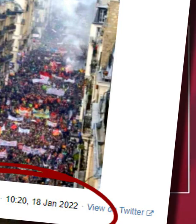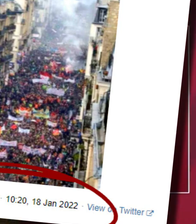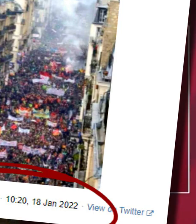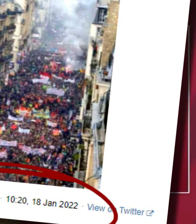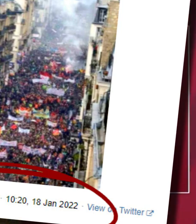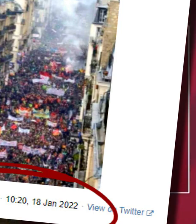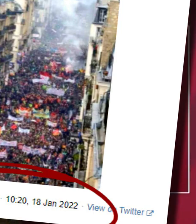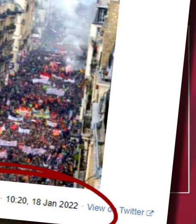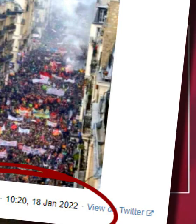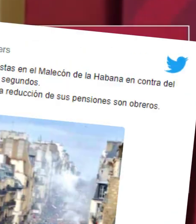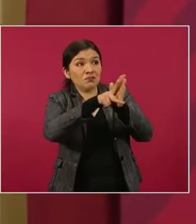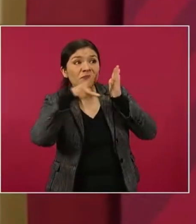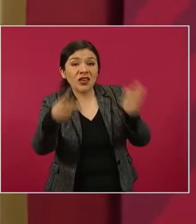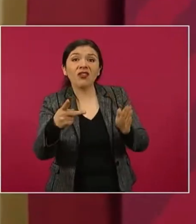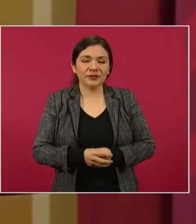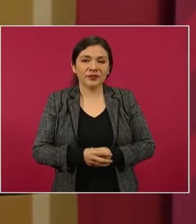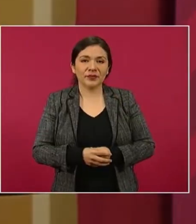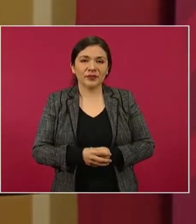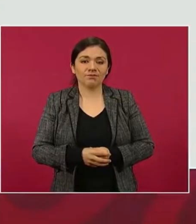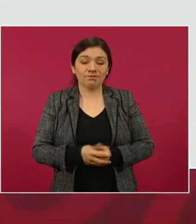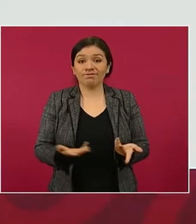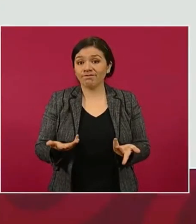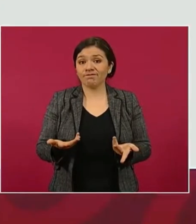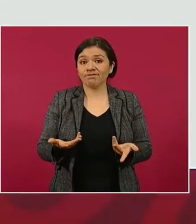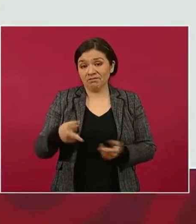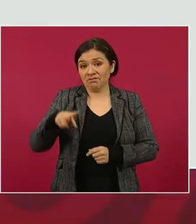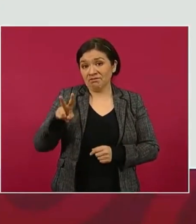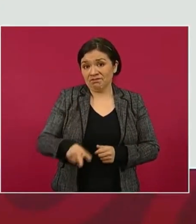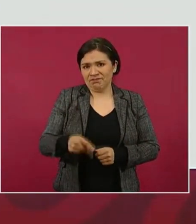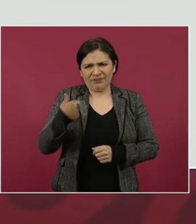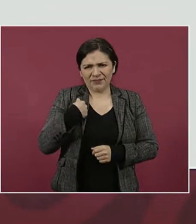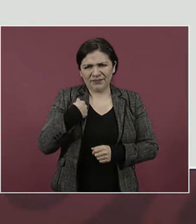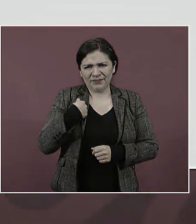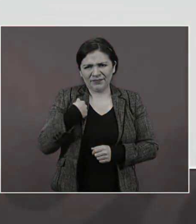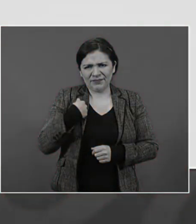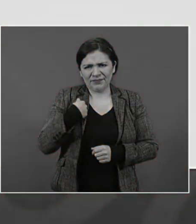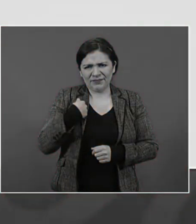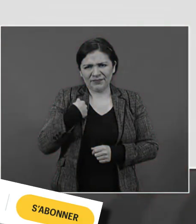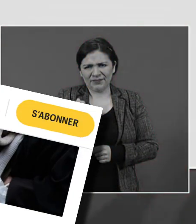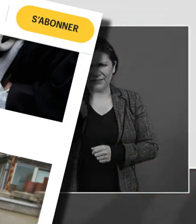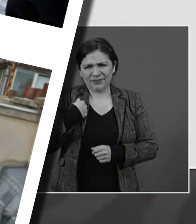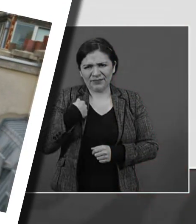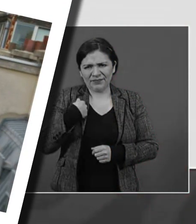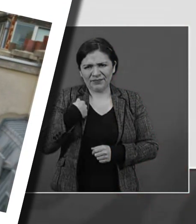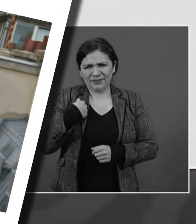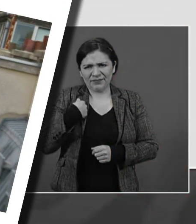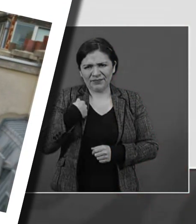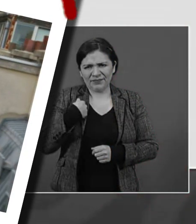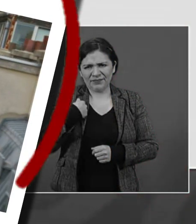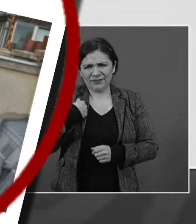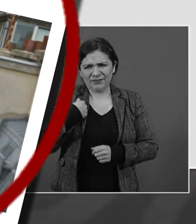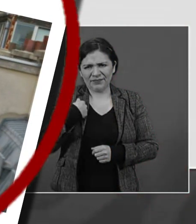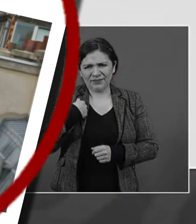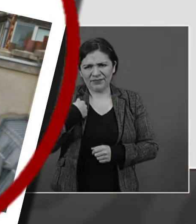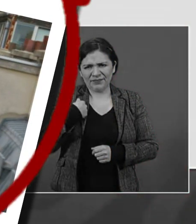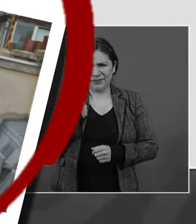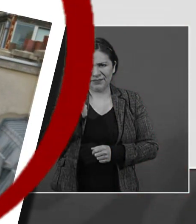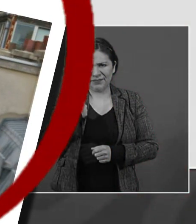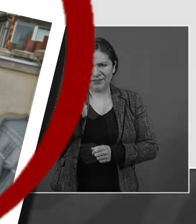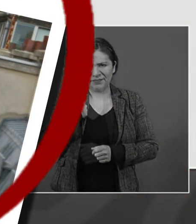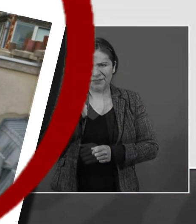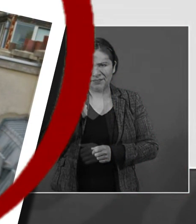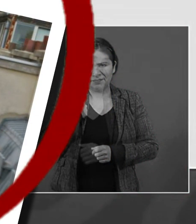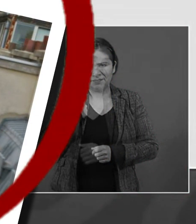Los grandes medios no lo dirán. ¿Y sí? Hasta nos costó trabajo encontrar. Claro que ibas a batallar, Andy